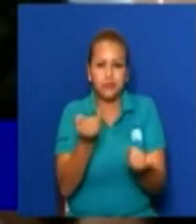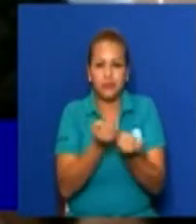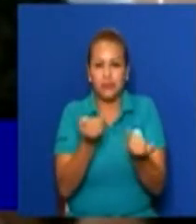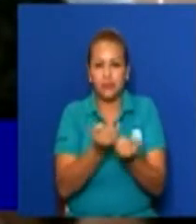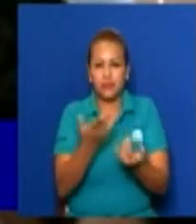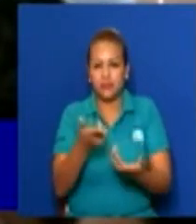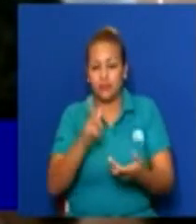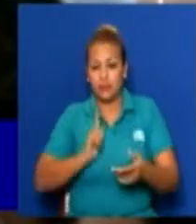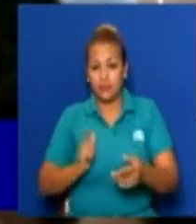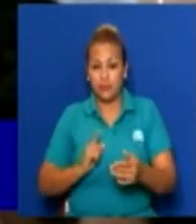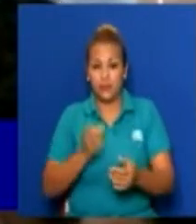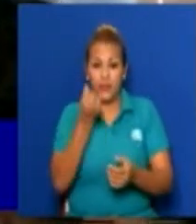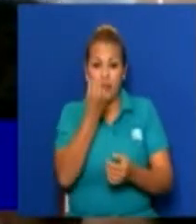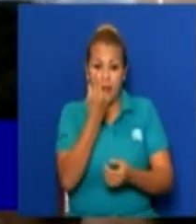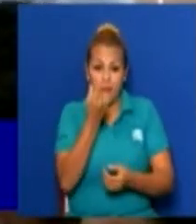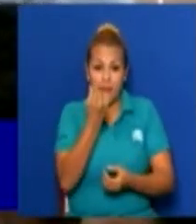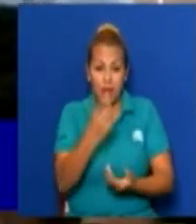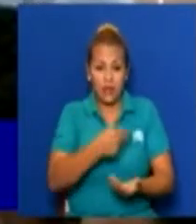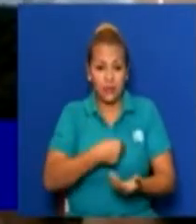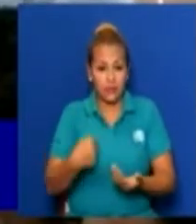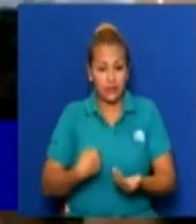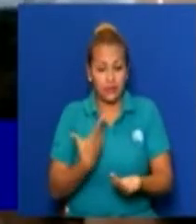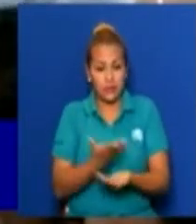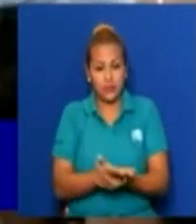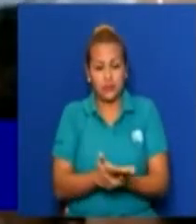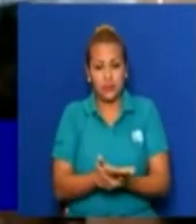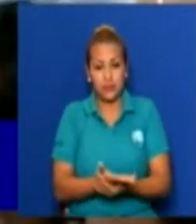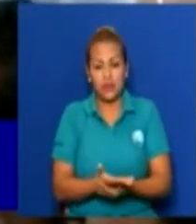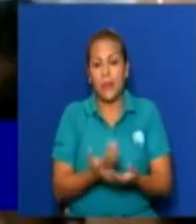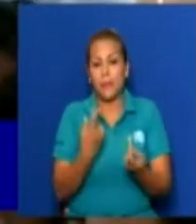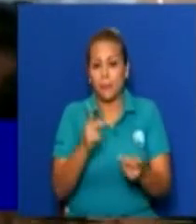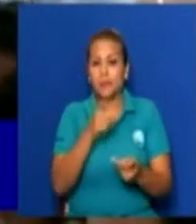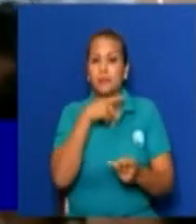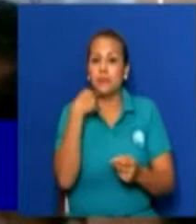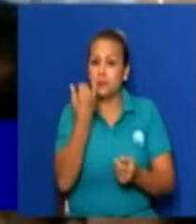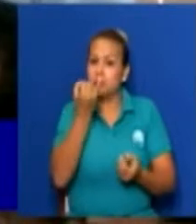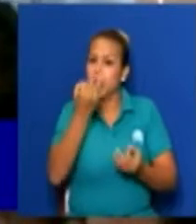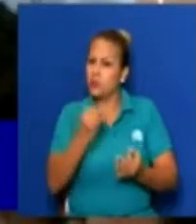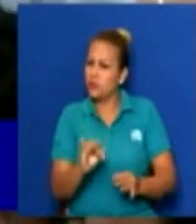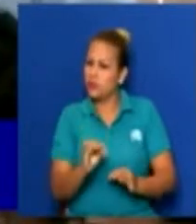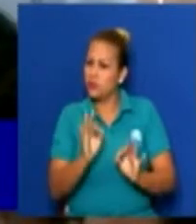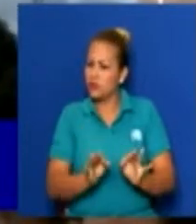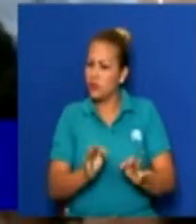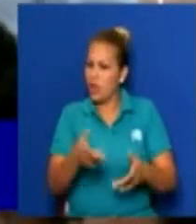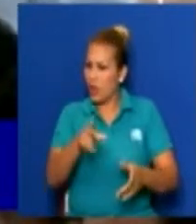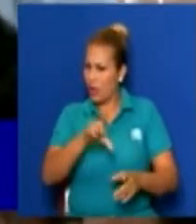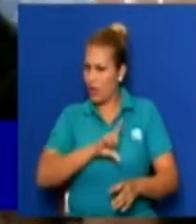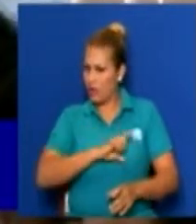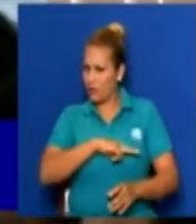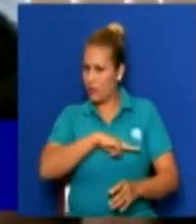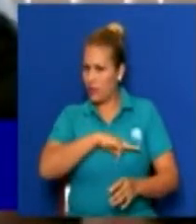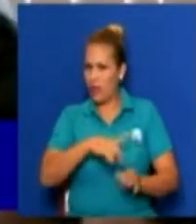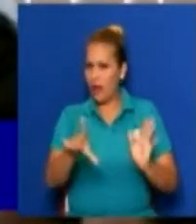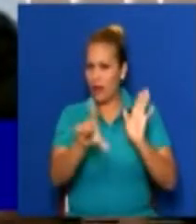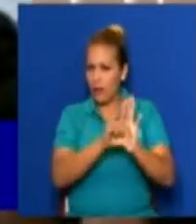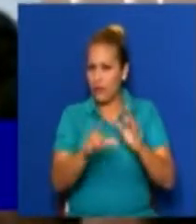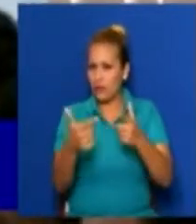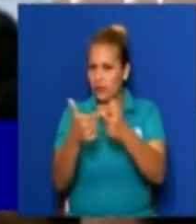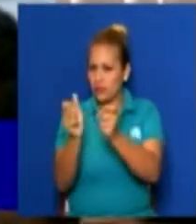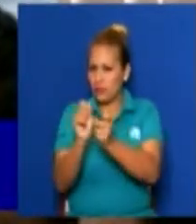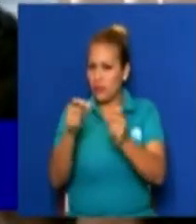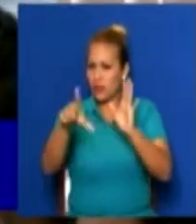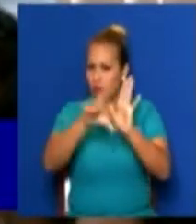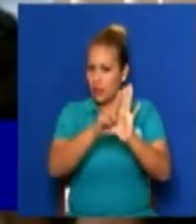resolver, porque si bien es cierto, existe un conjunto de leyes que señalaba muy puntualmente